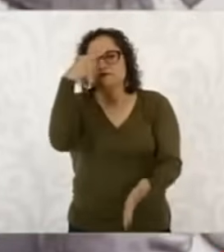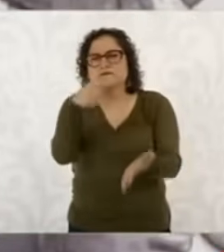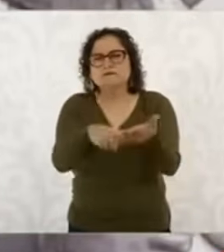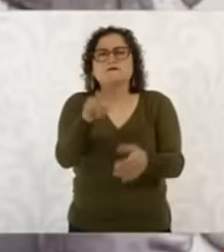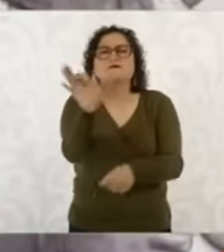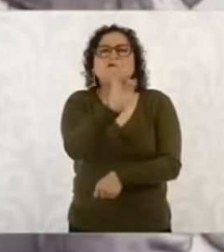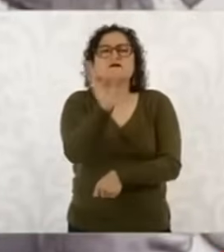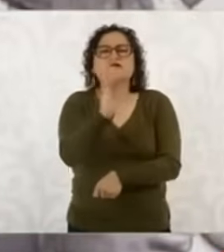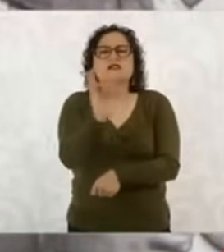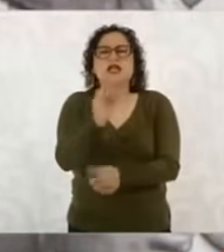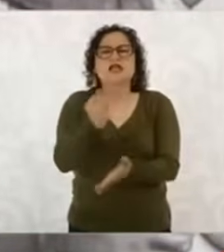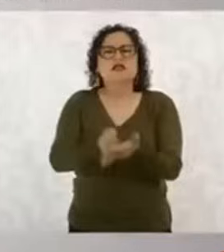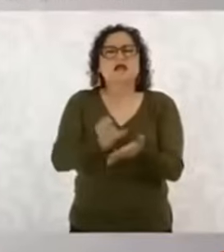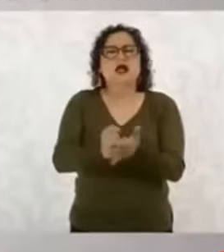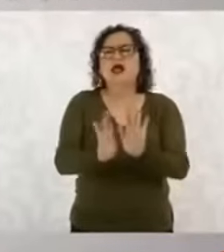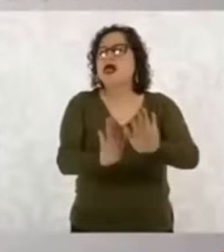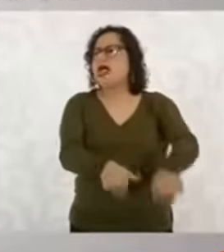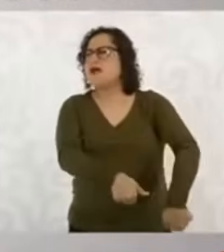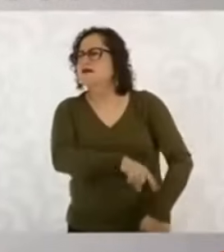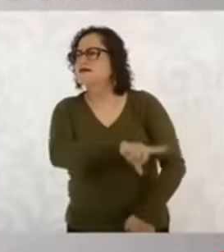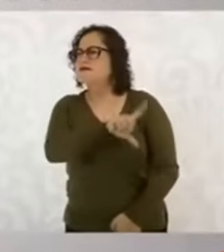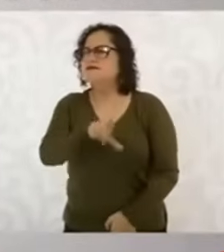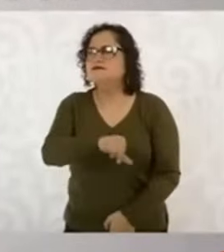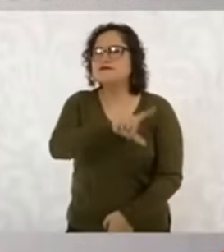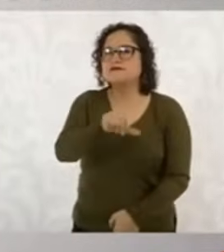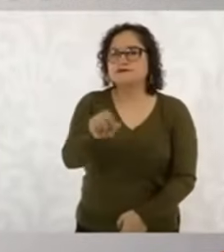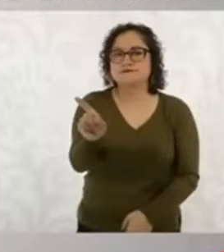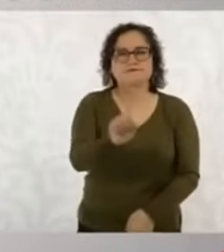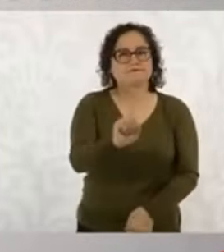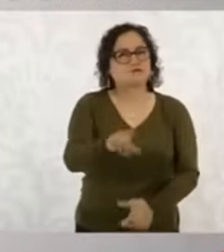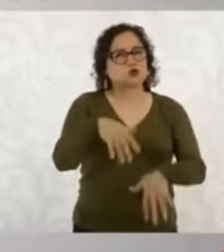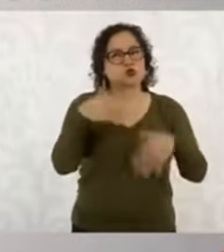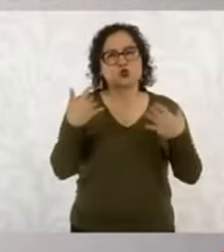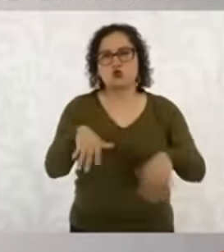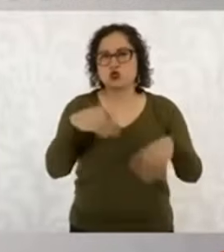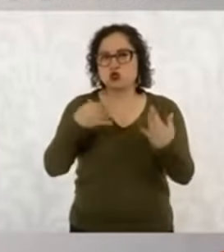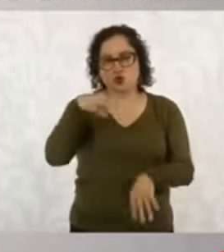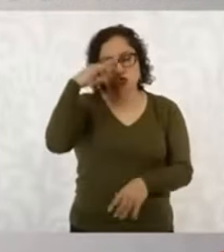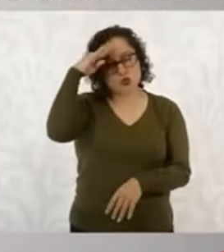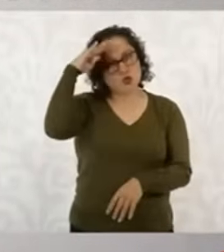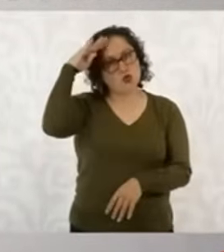son muy caros por esa maldita deuda corrupta. Ponla, por favor.